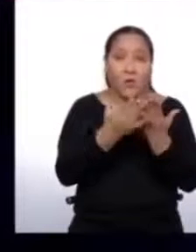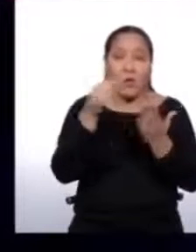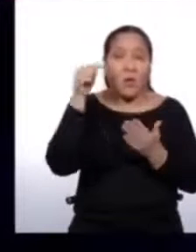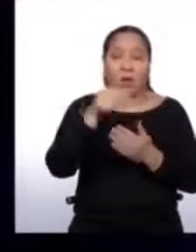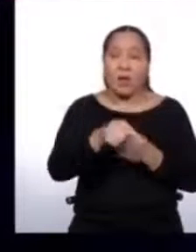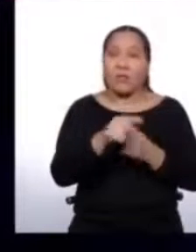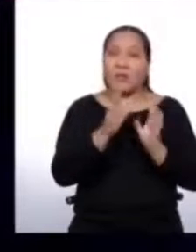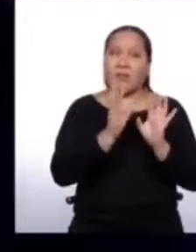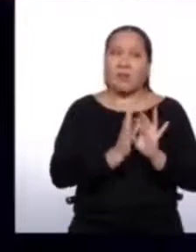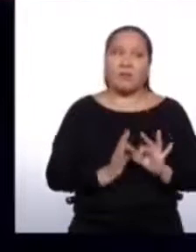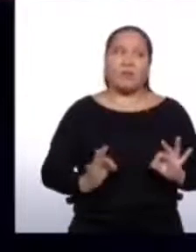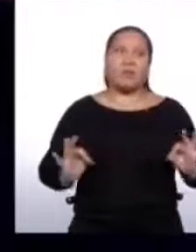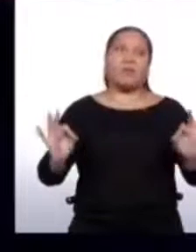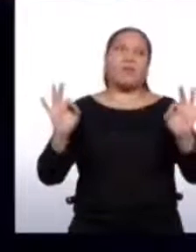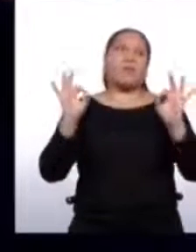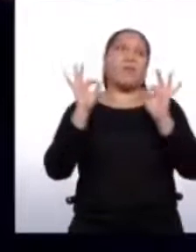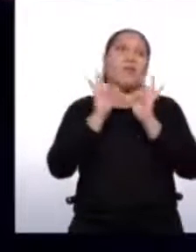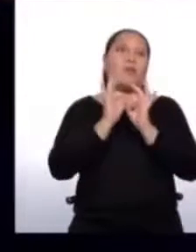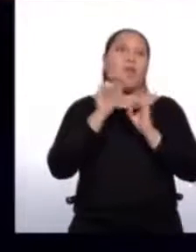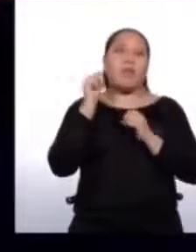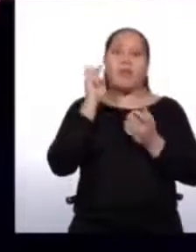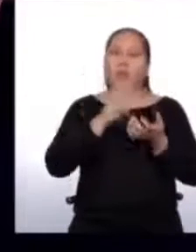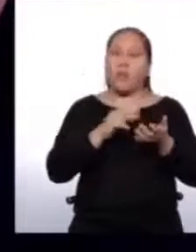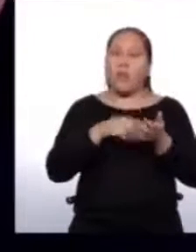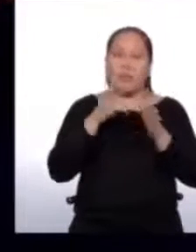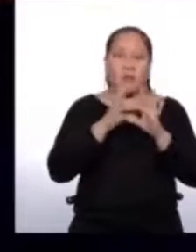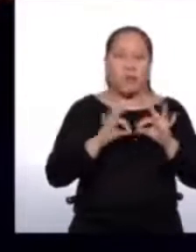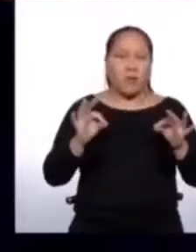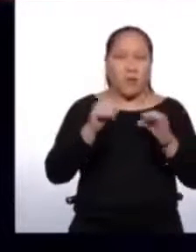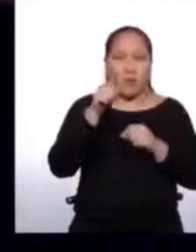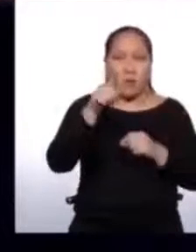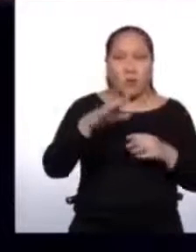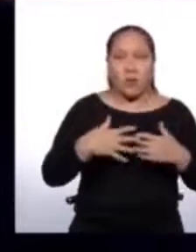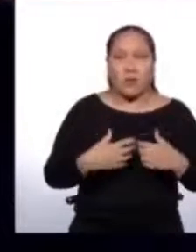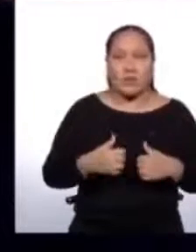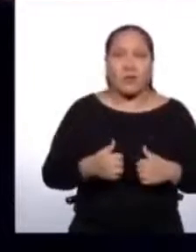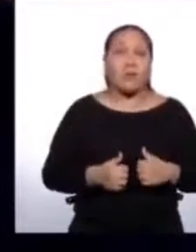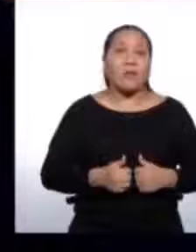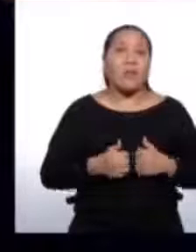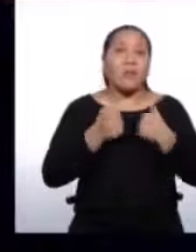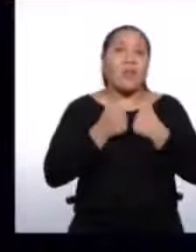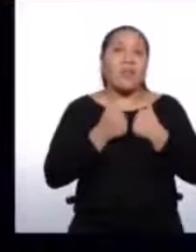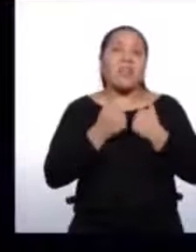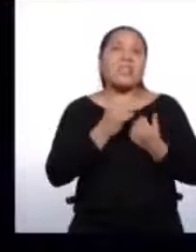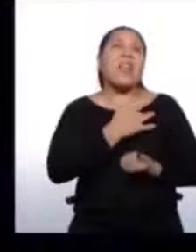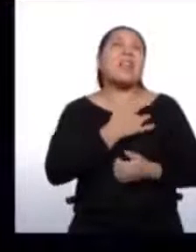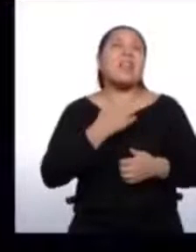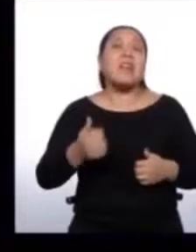manera más completa, más enriquecedora, vivir muchas vidas.